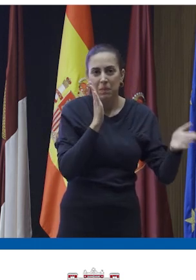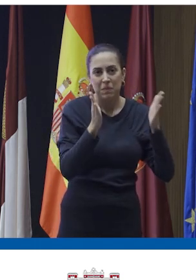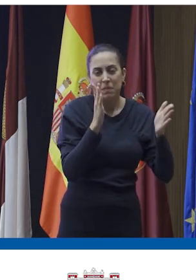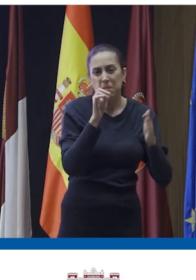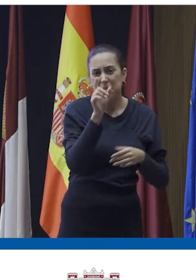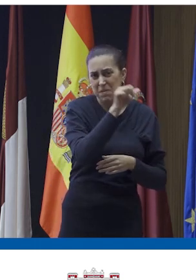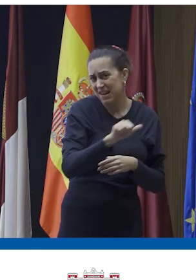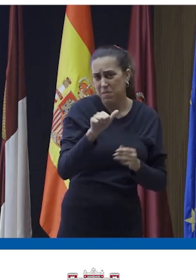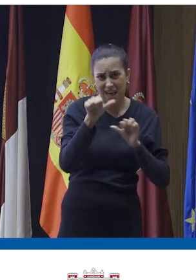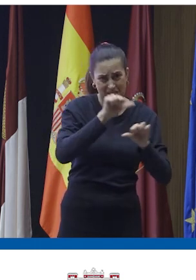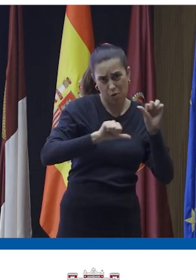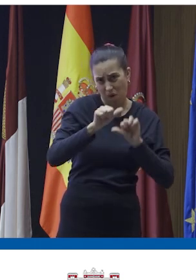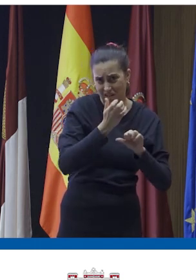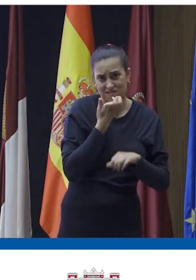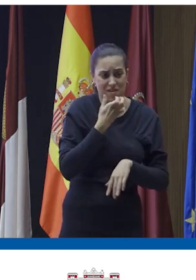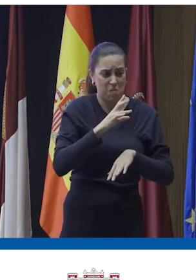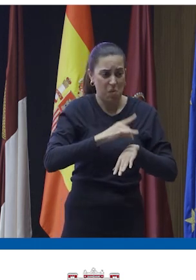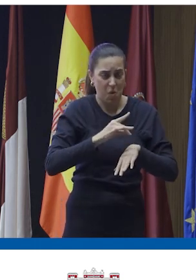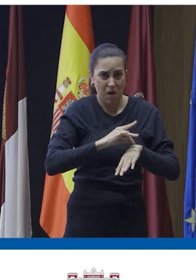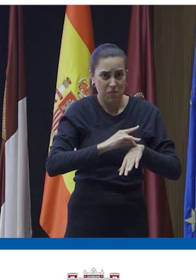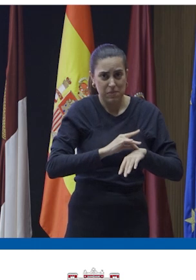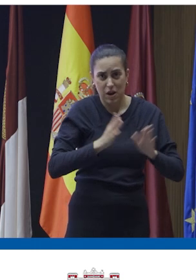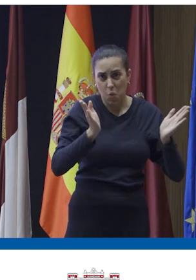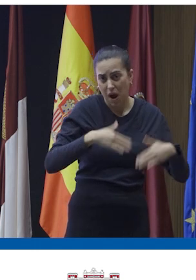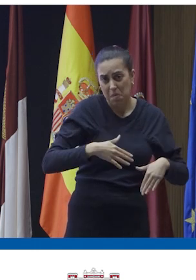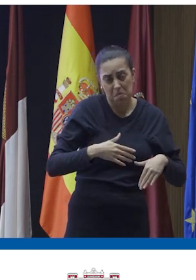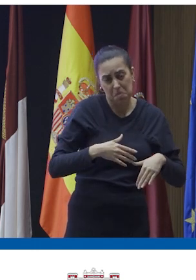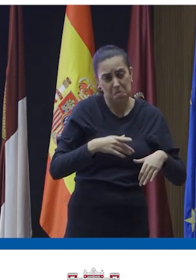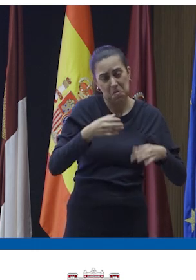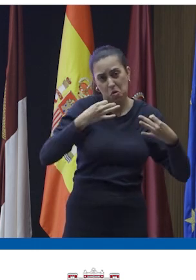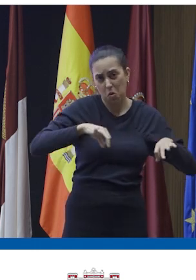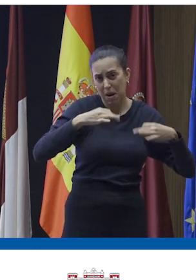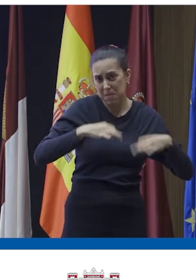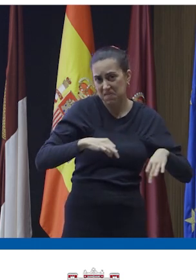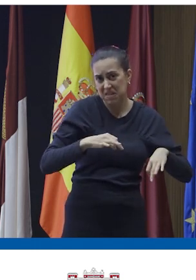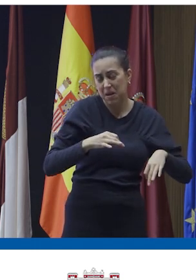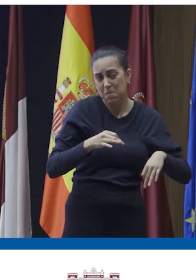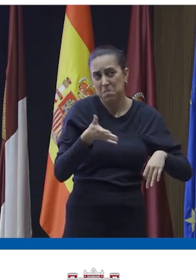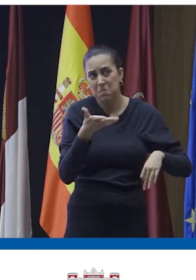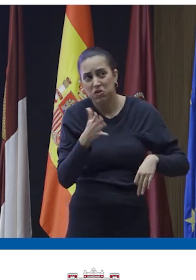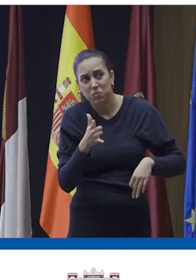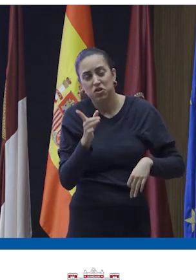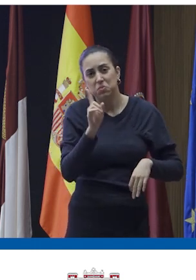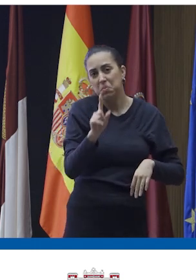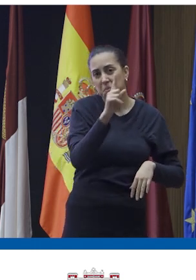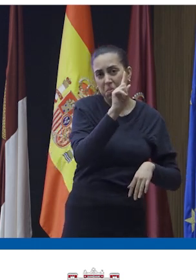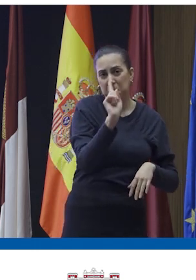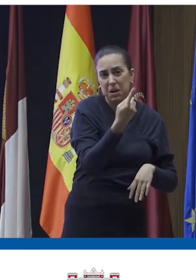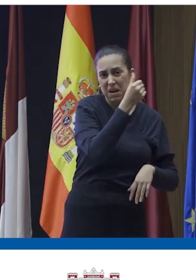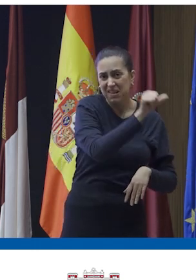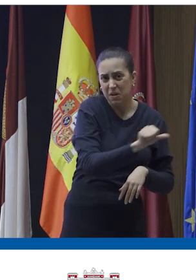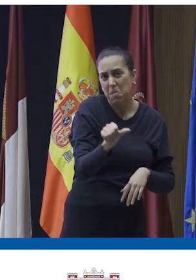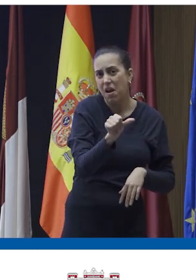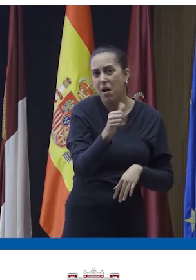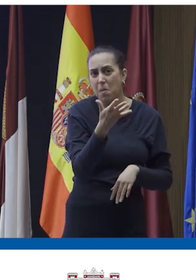cirugía, salvo que el paciente no tenga una patología severa que pueda demorar más. Normalmente durante la primera semana,